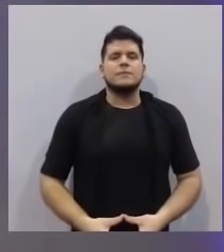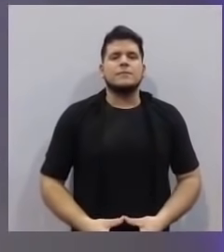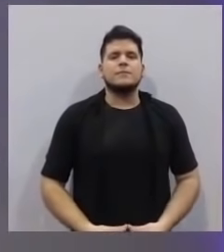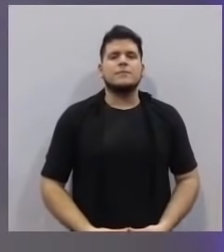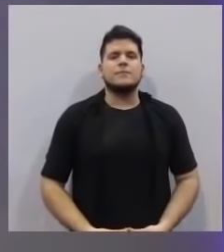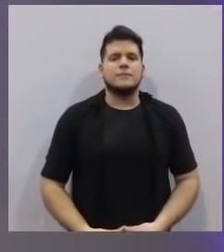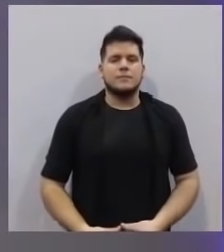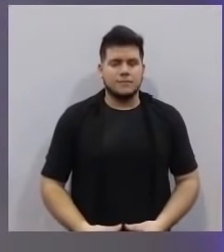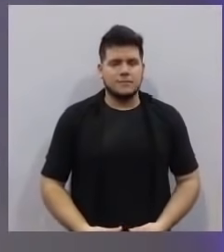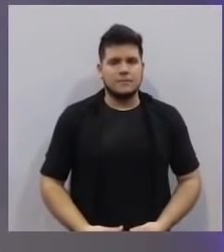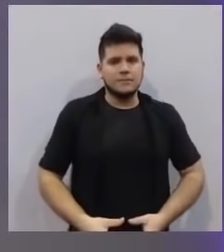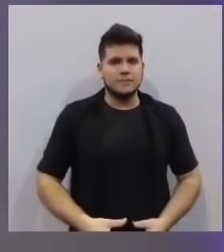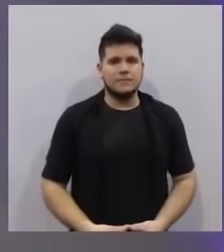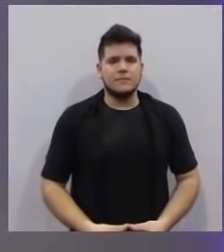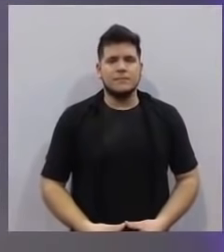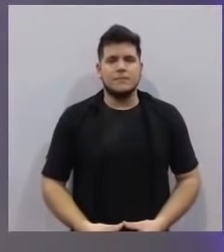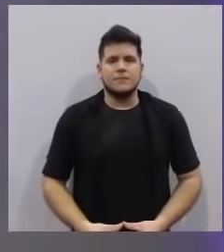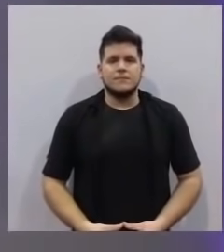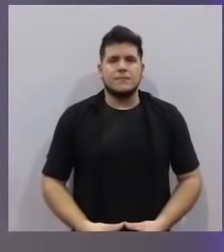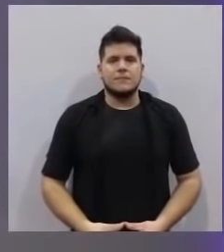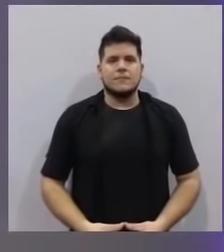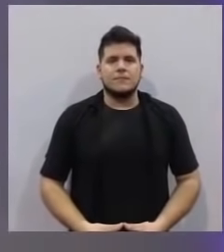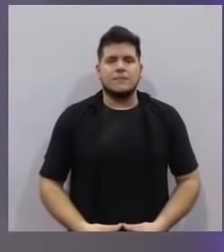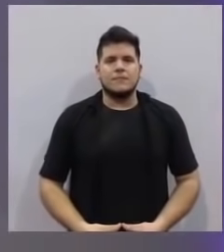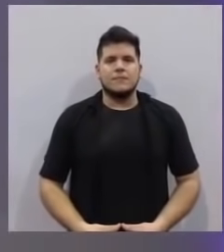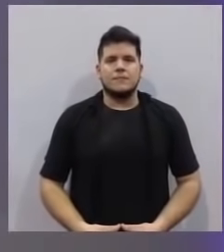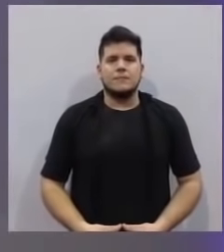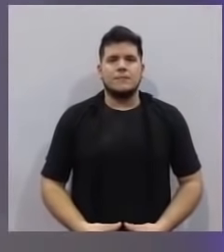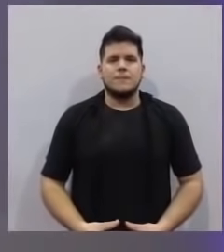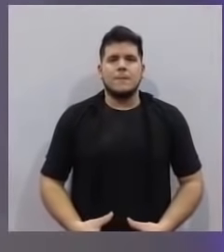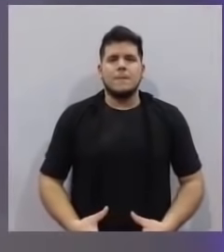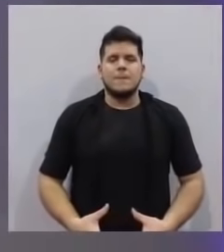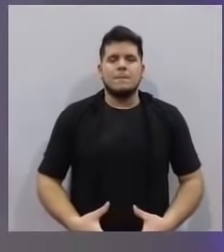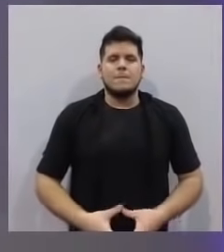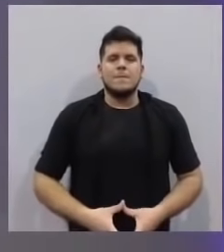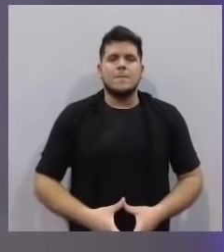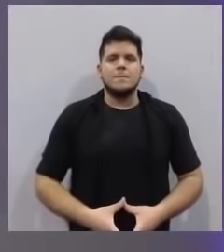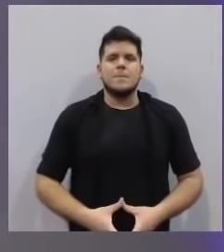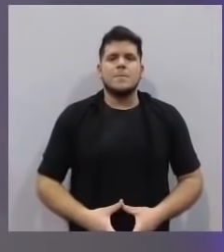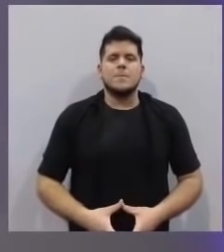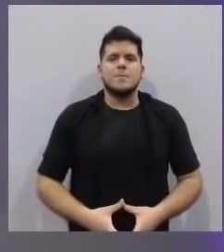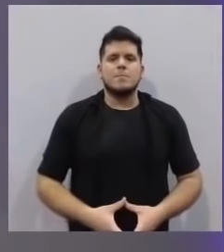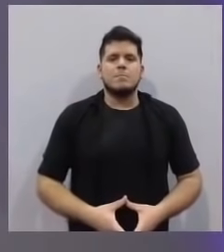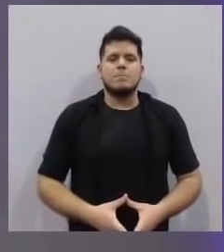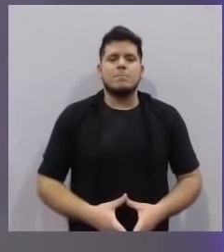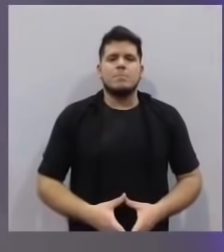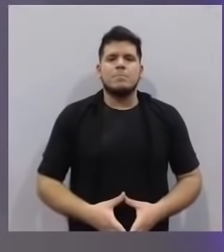la biblia que el hermano menor versículo 12 capítulo 15 de lucas